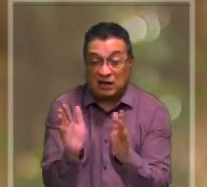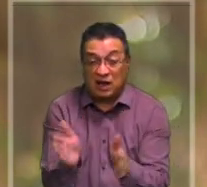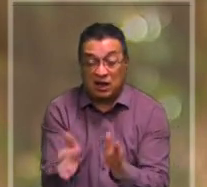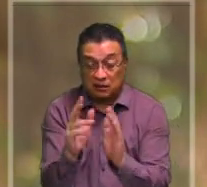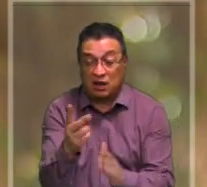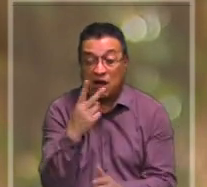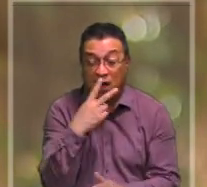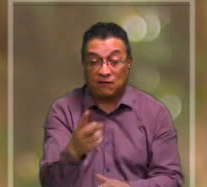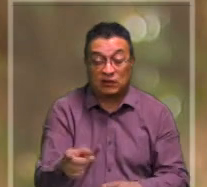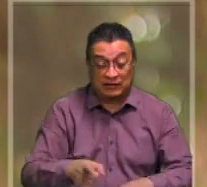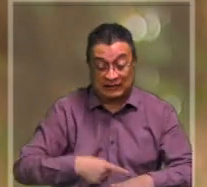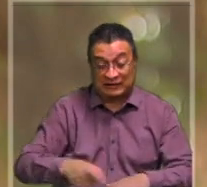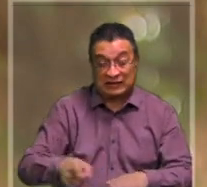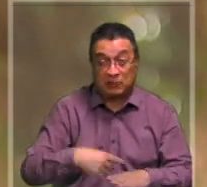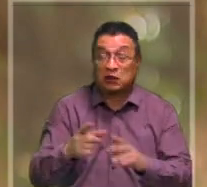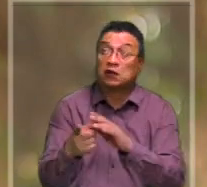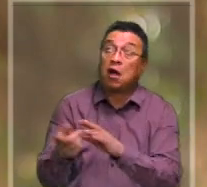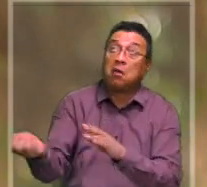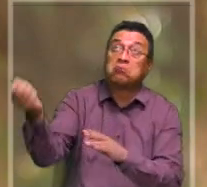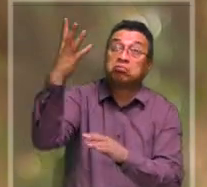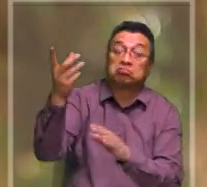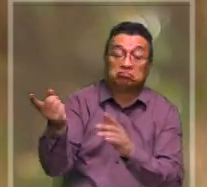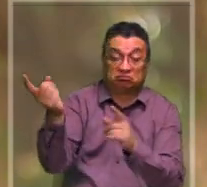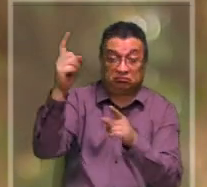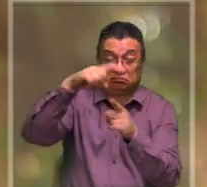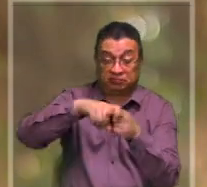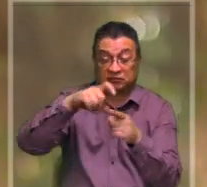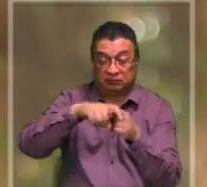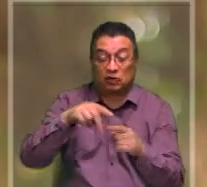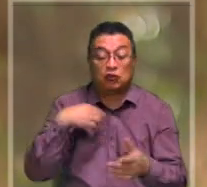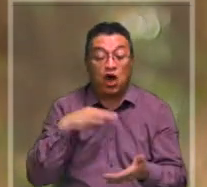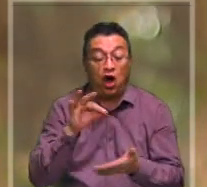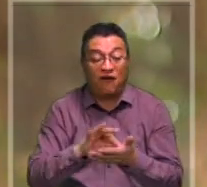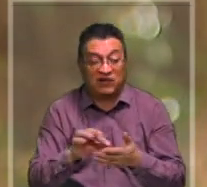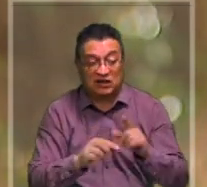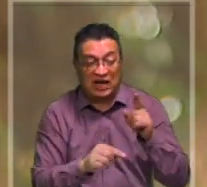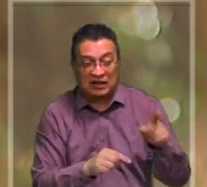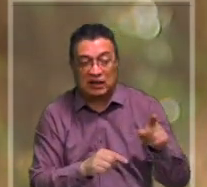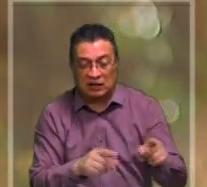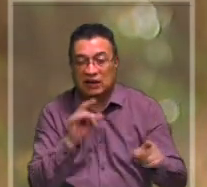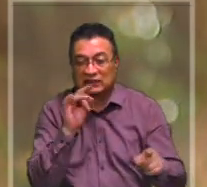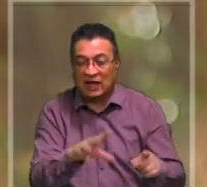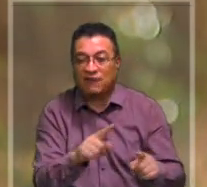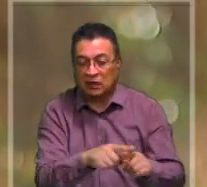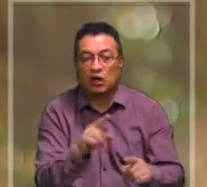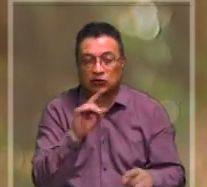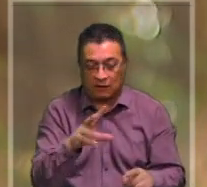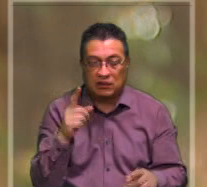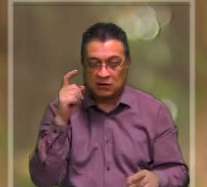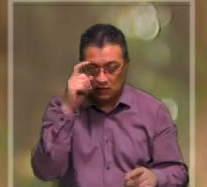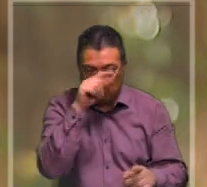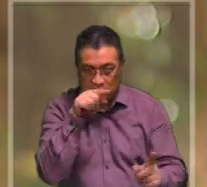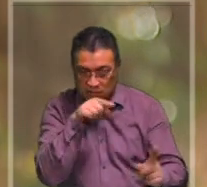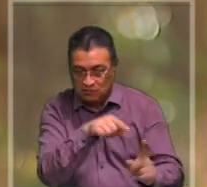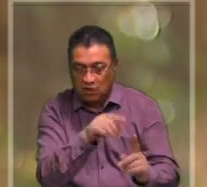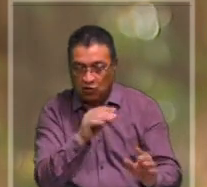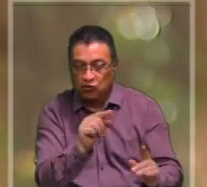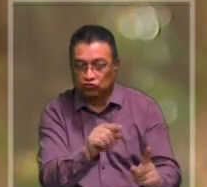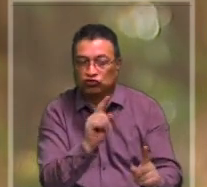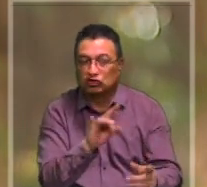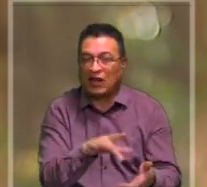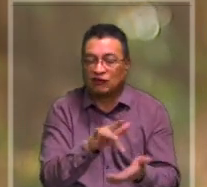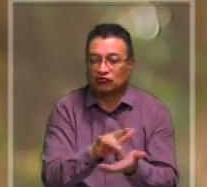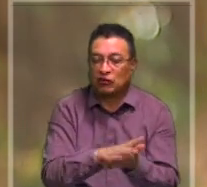zapatillas colgadas han marcado mi oficina que es bastante complejo vivir